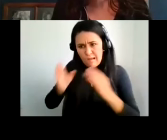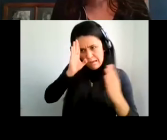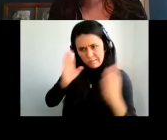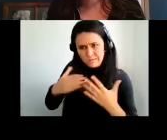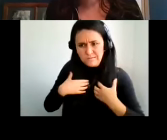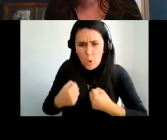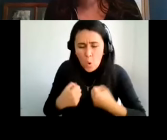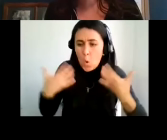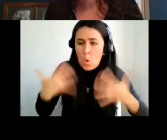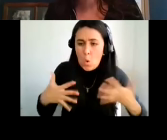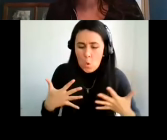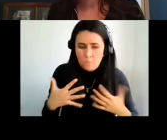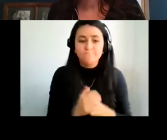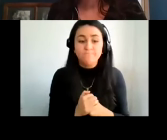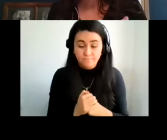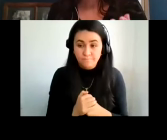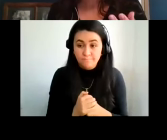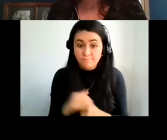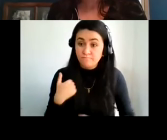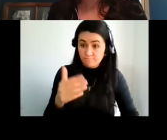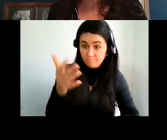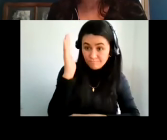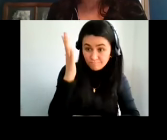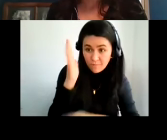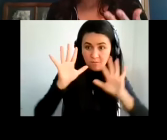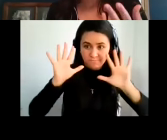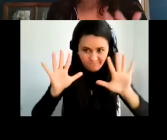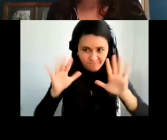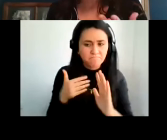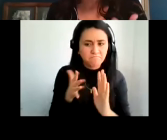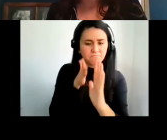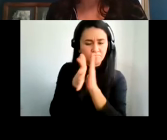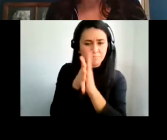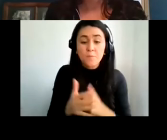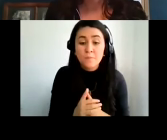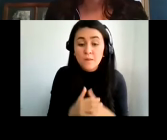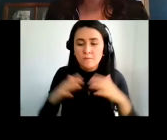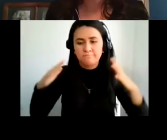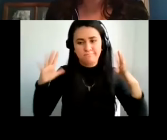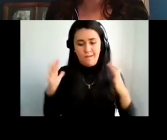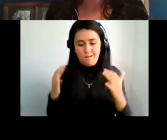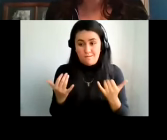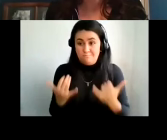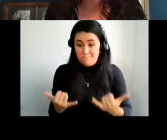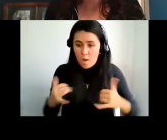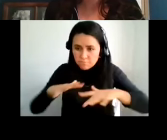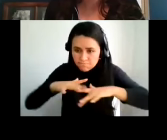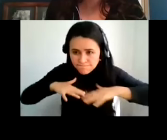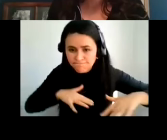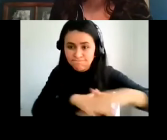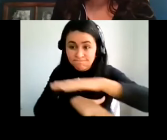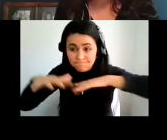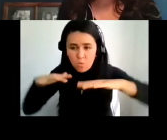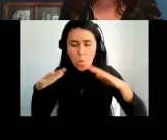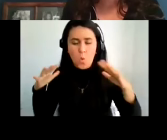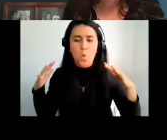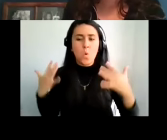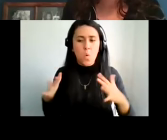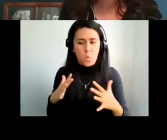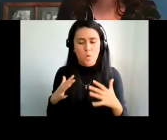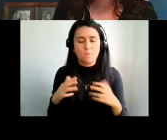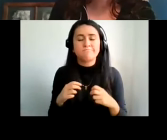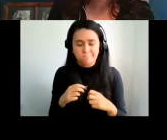No podría terminar la presentación sin hacer alusión a los tiempos difíciles que estamos viviendo con la COVID-19. En efecto,